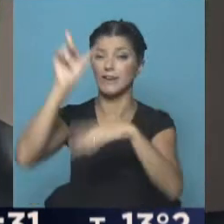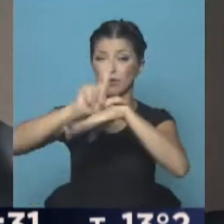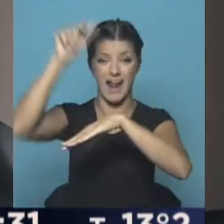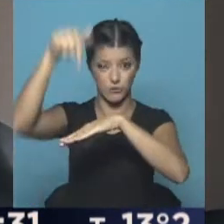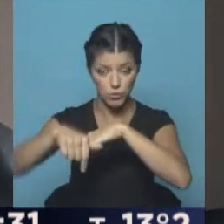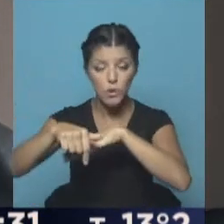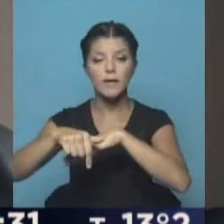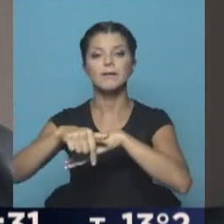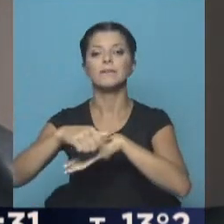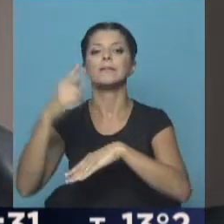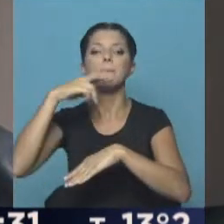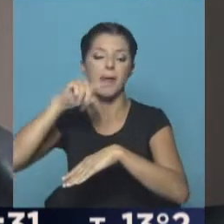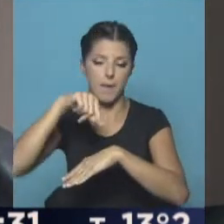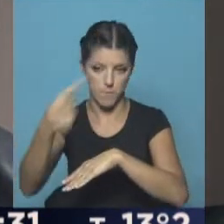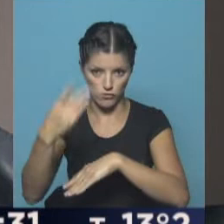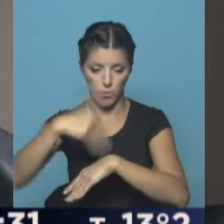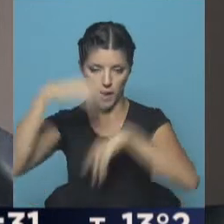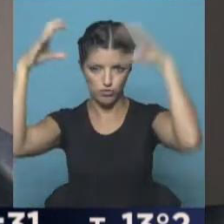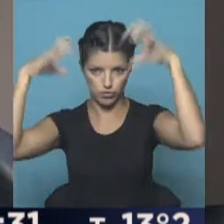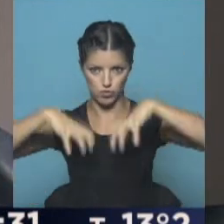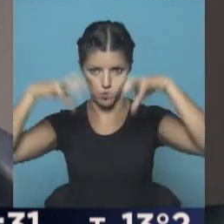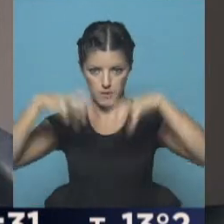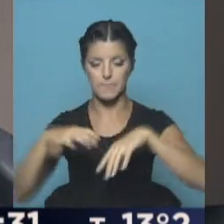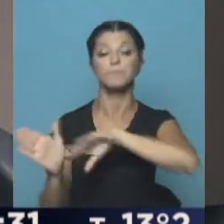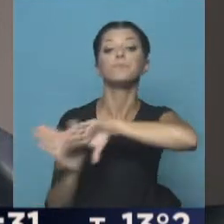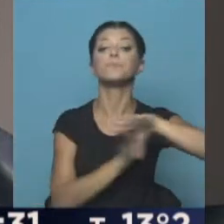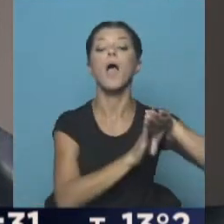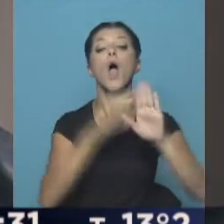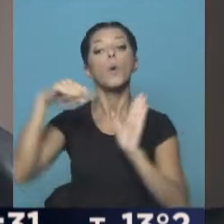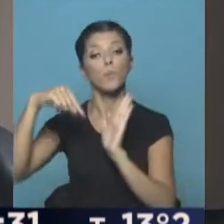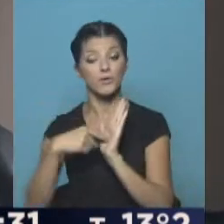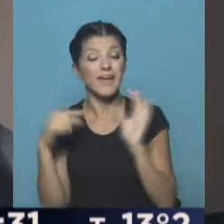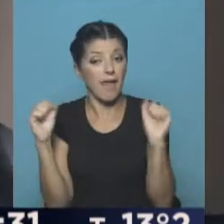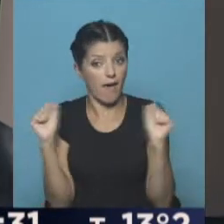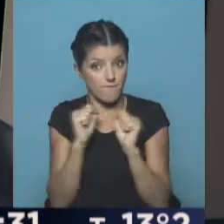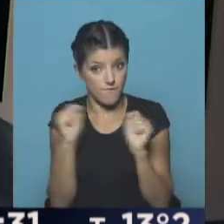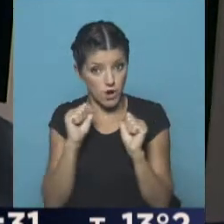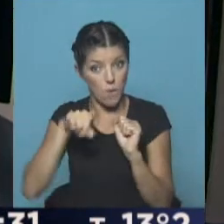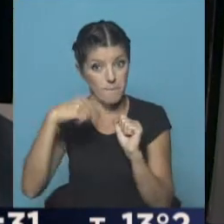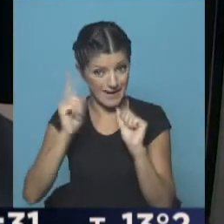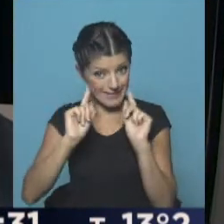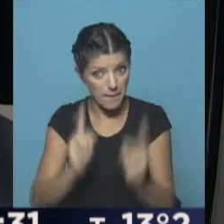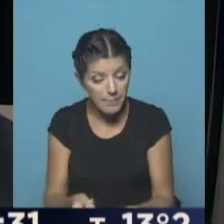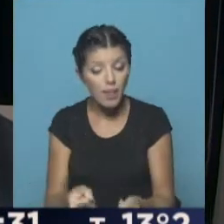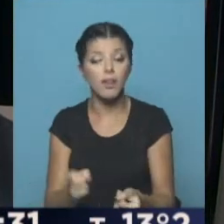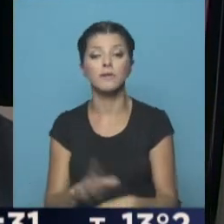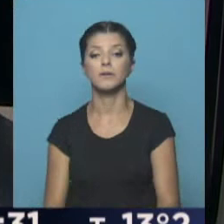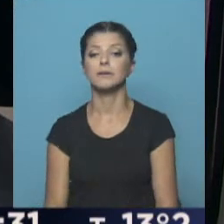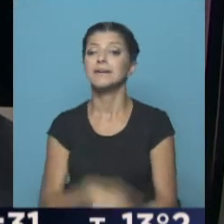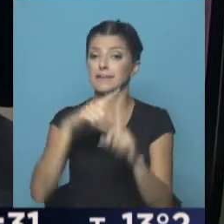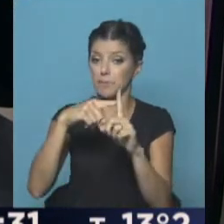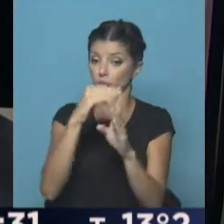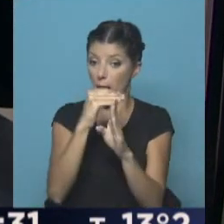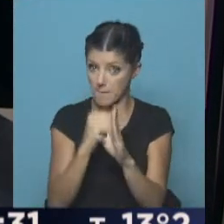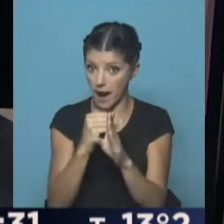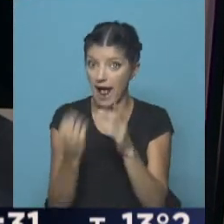recién para el día viernes. Y aquí en la ciudad de Buenos Aires tendremos condiciones de tiempo fresco mañana también, con temperaturas bastante bajas